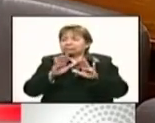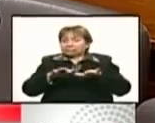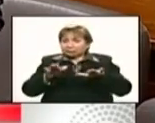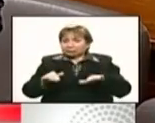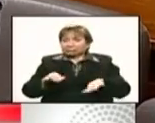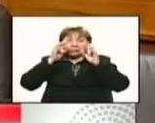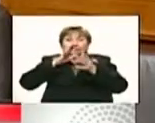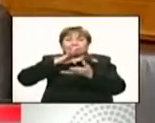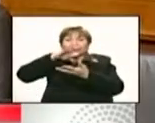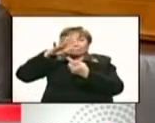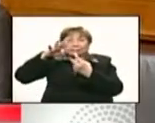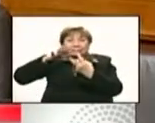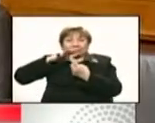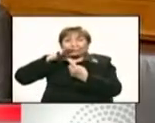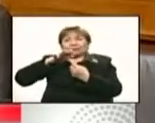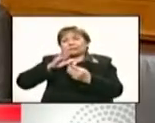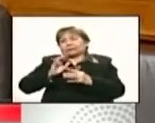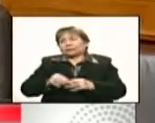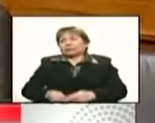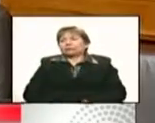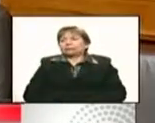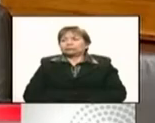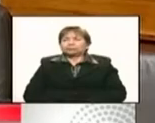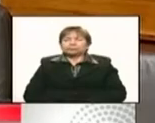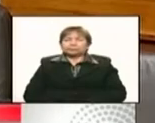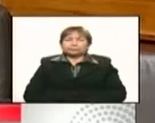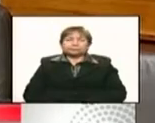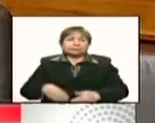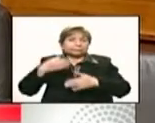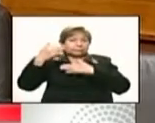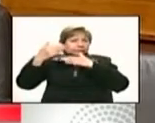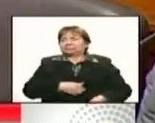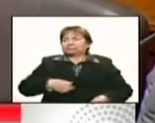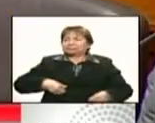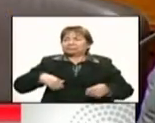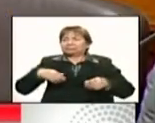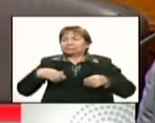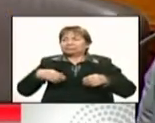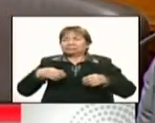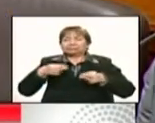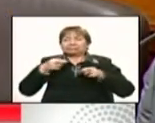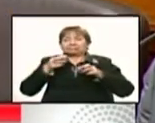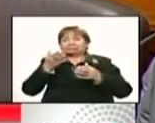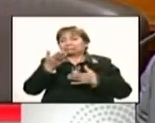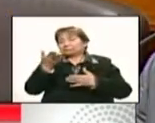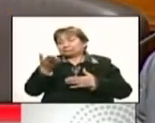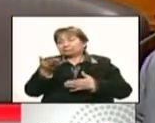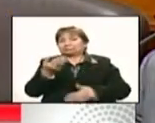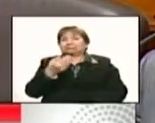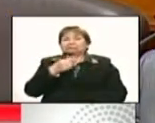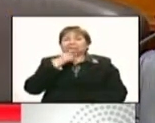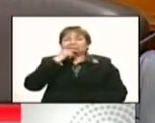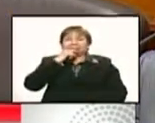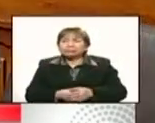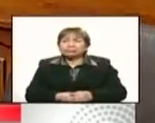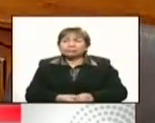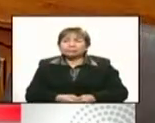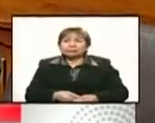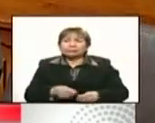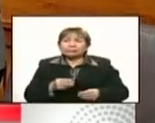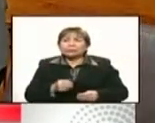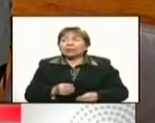No me parece. Eso no está establecido en la Constitución, no hay ninguna ley en ese sentido para